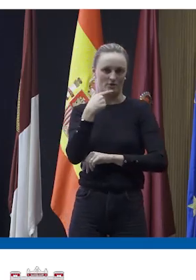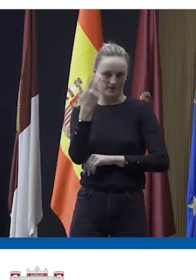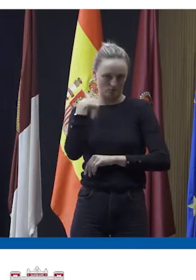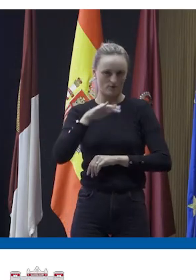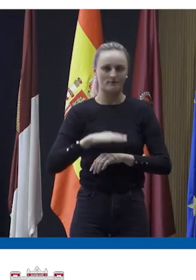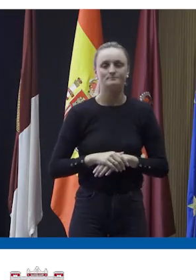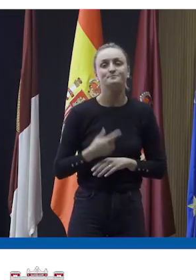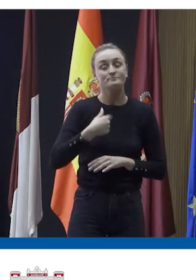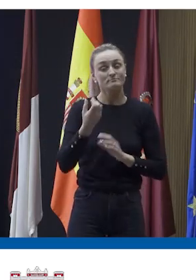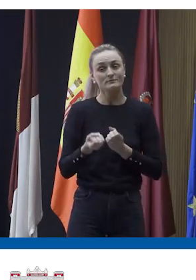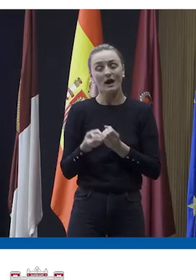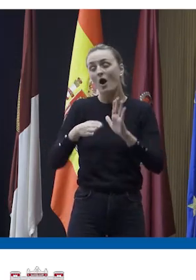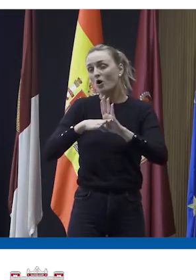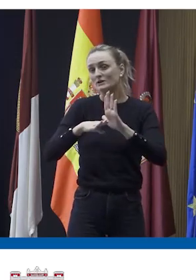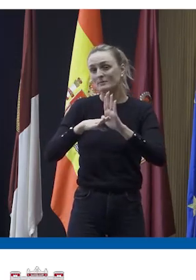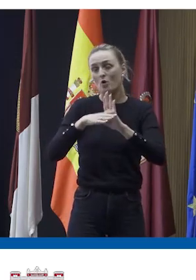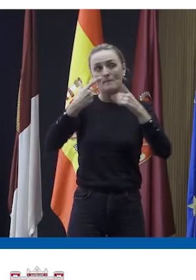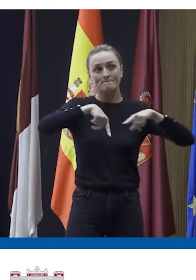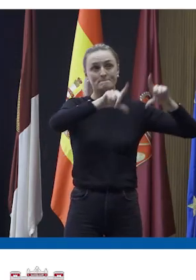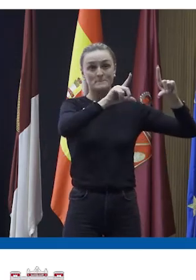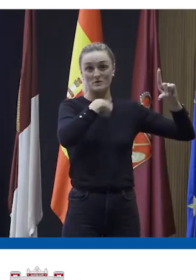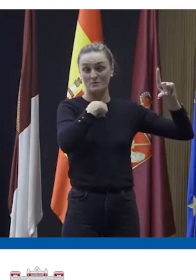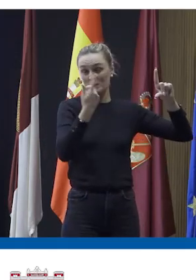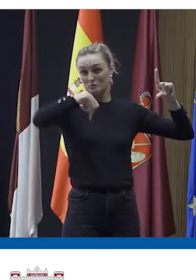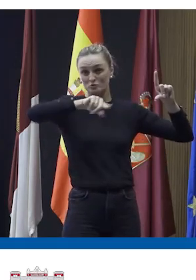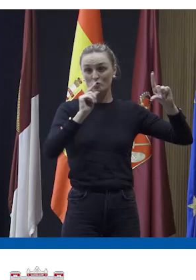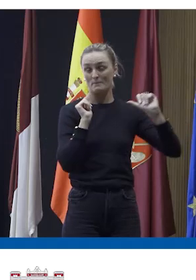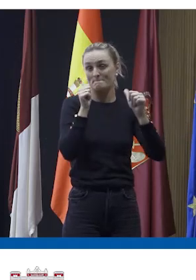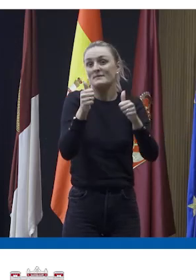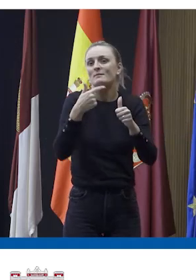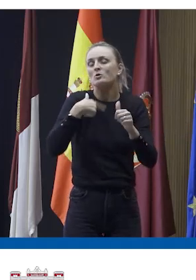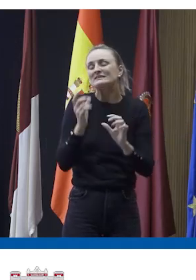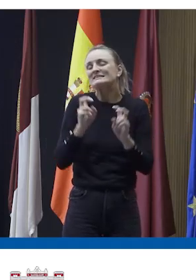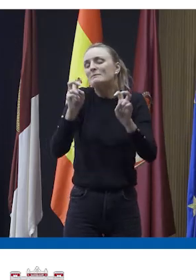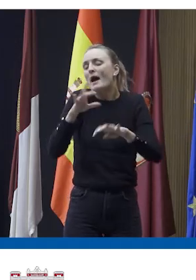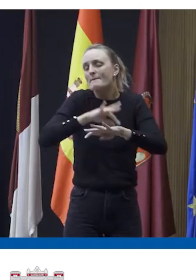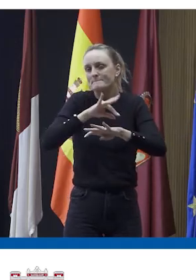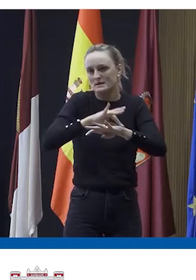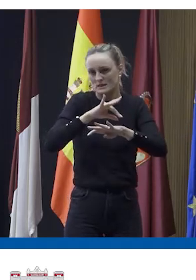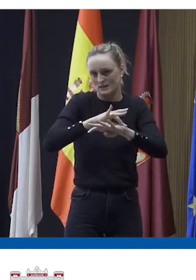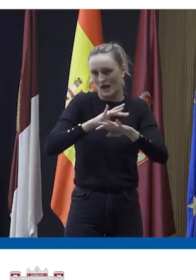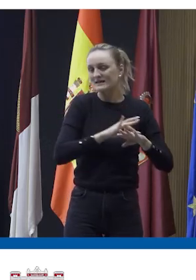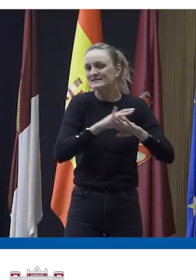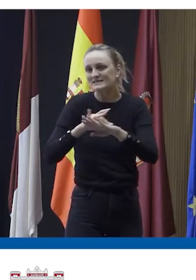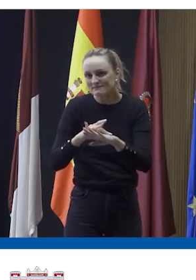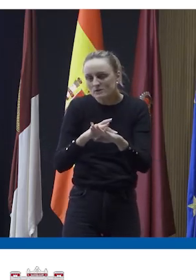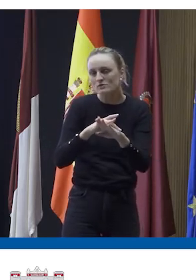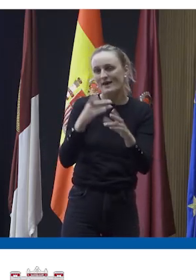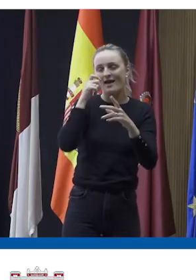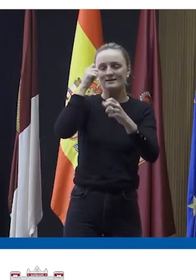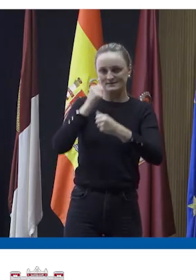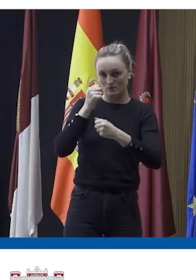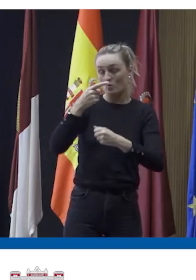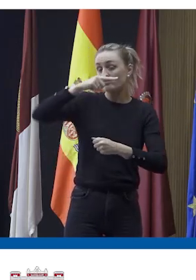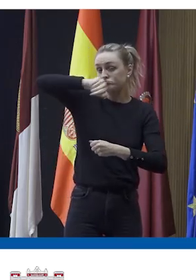esta conferencia, con el monográfico que ya iniciábamos sobre la medicina al servicio de la salud y que nos